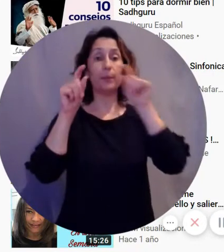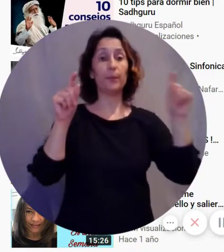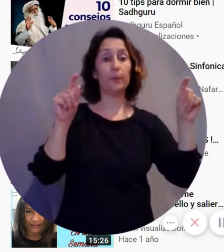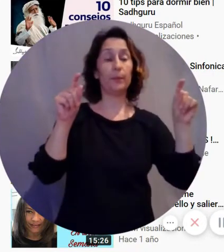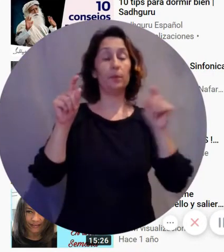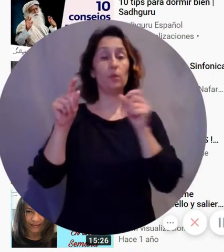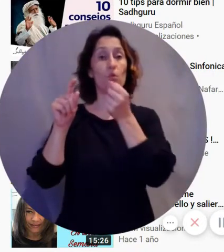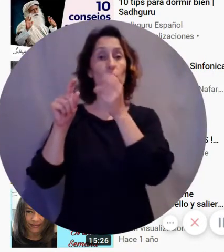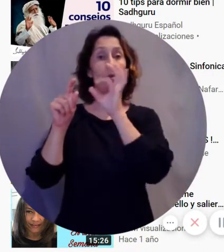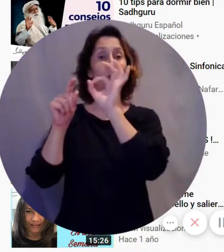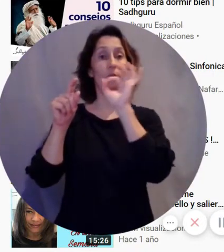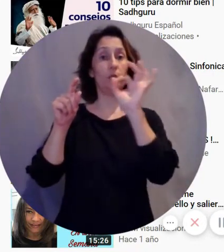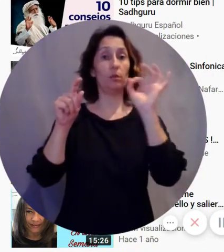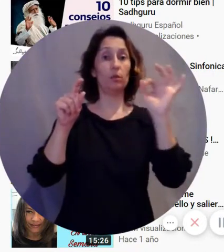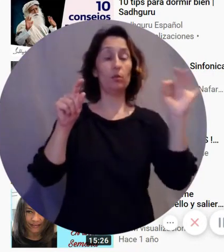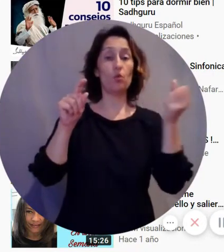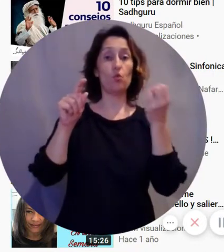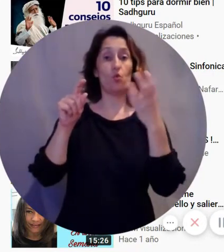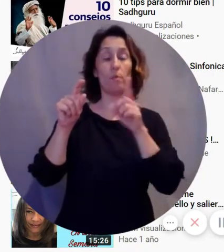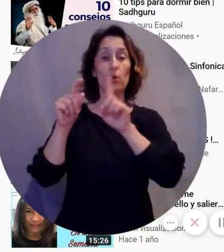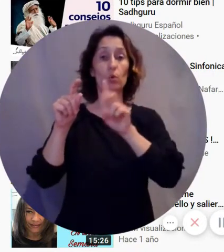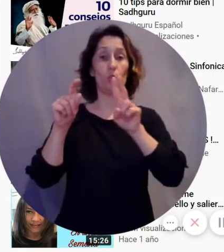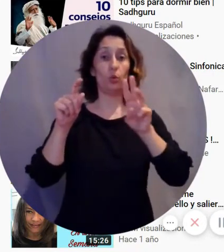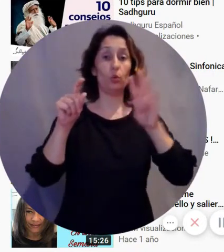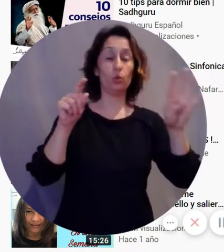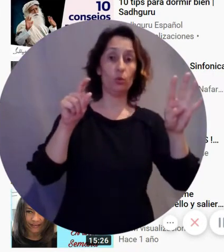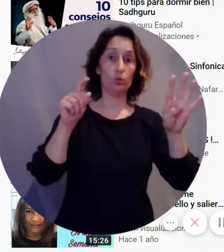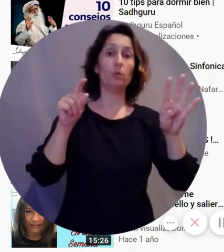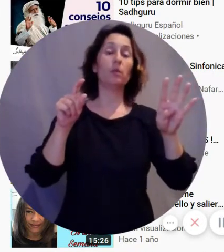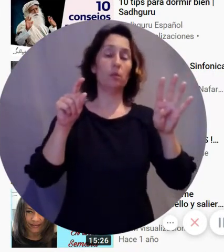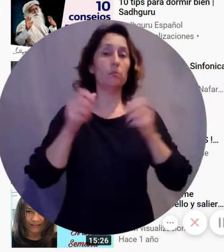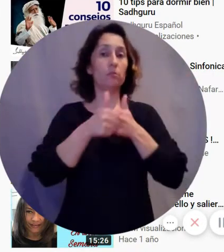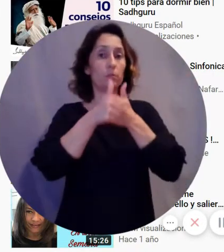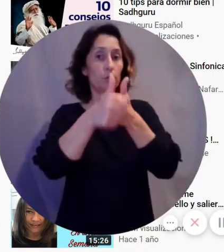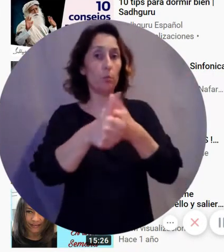los diferentes pasos que necesitaremos cumplimentar para presentar la declaración.